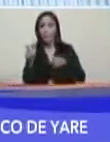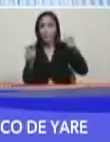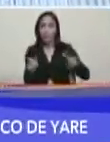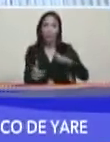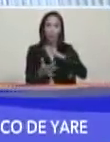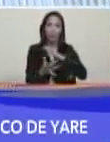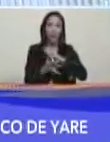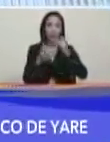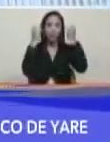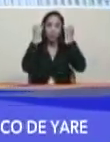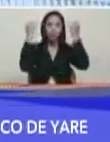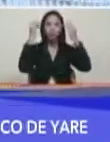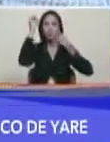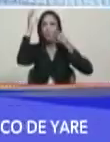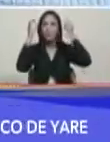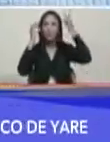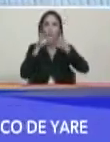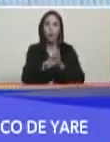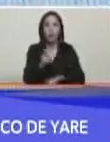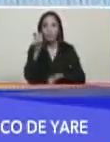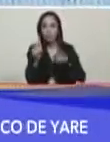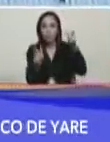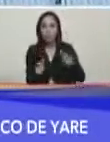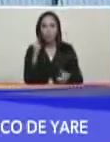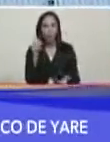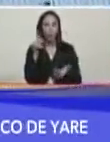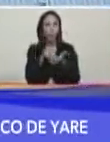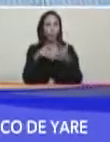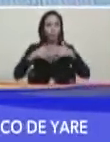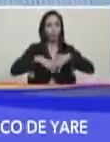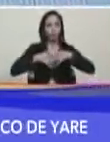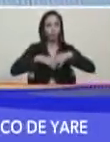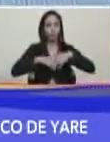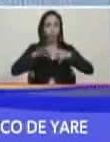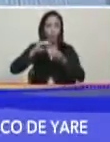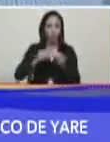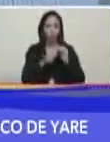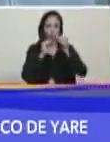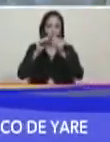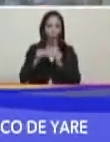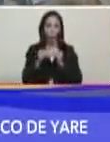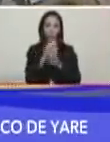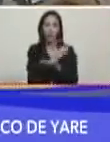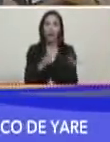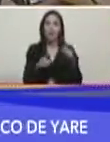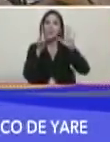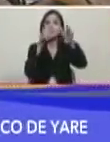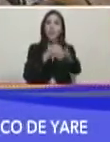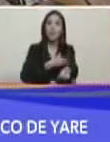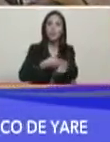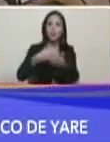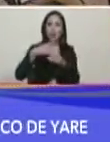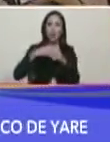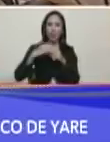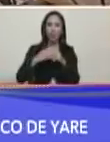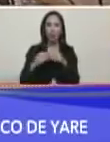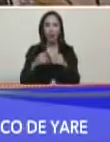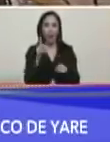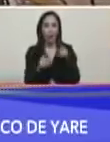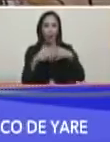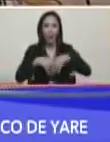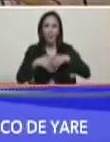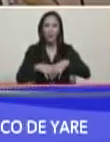los innovadores vinieron a recuperar esta planta. Pedían 6 millones de dólares algunas empresas,